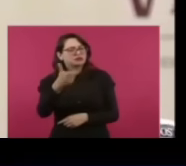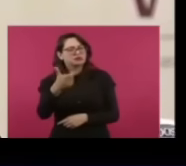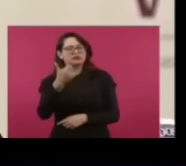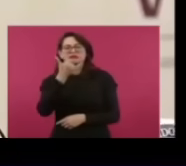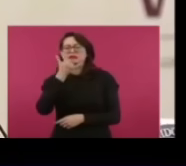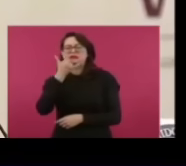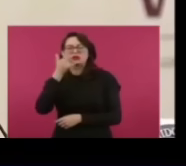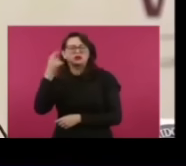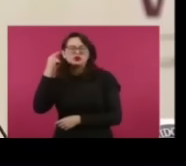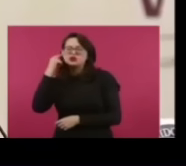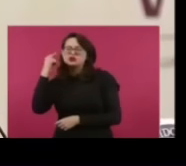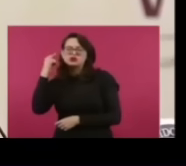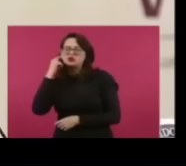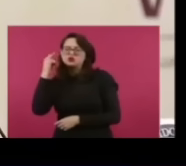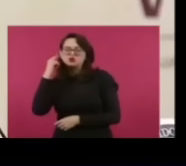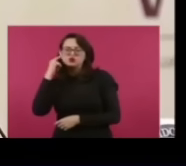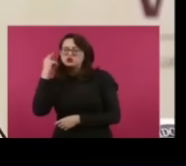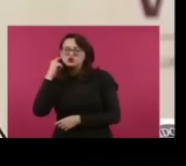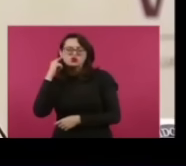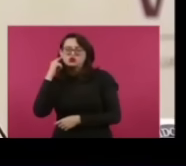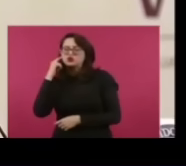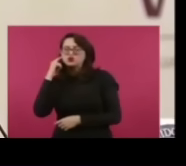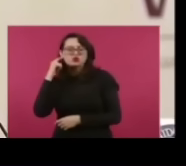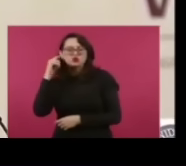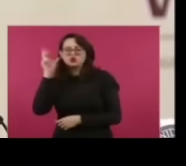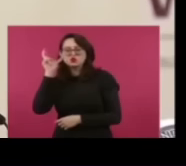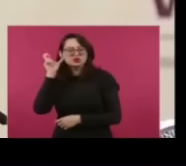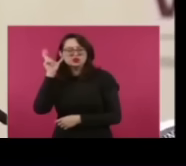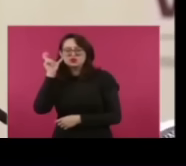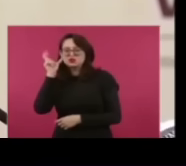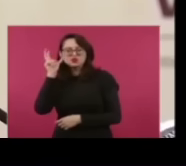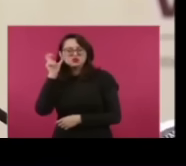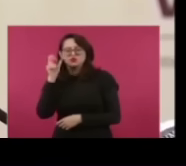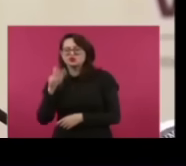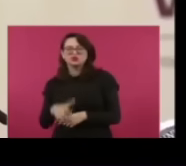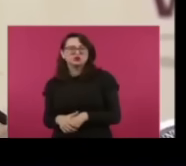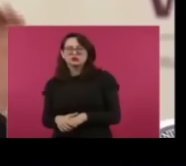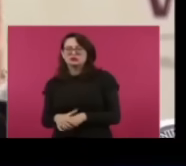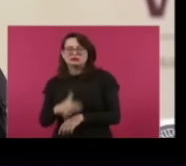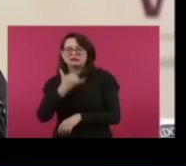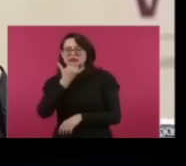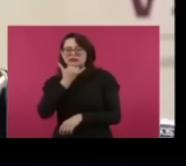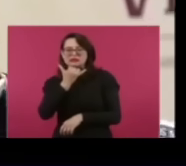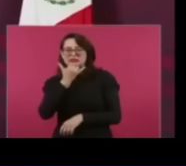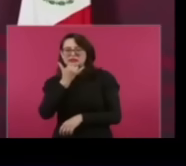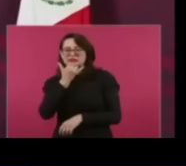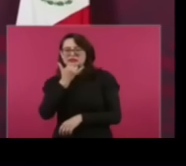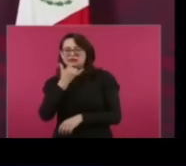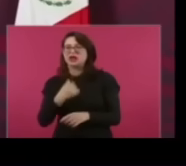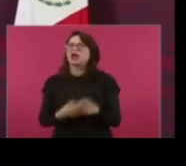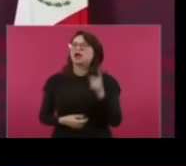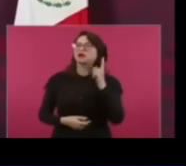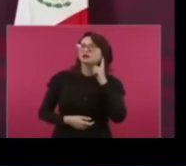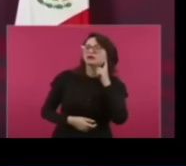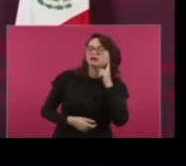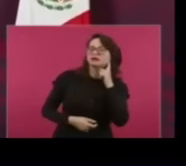voz. Más no lo que dicen desde adelante y que los demás periodistas también estaban